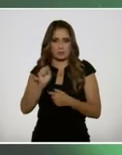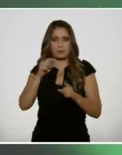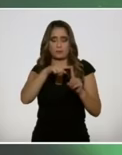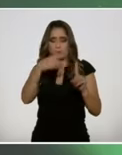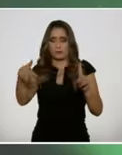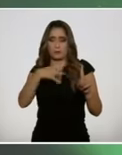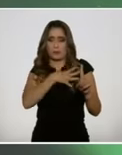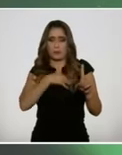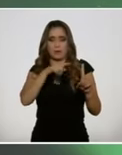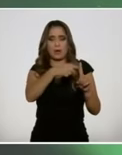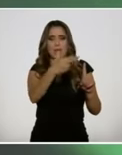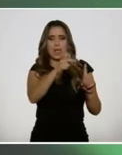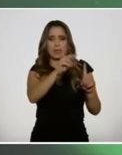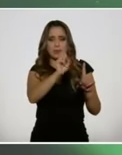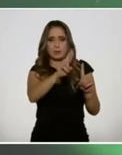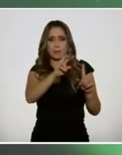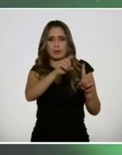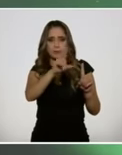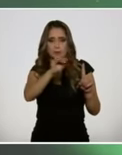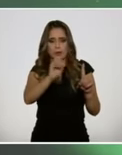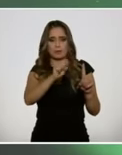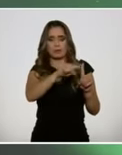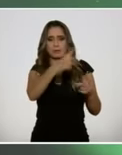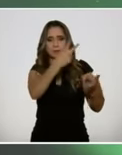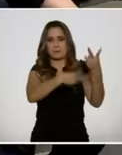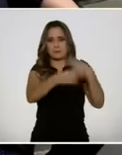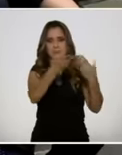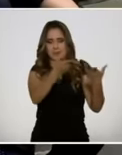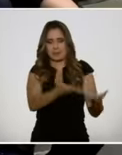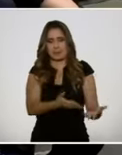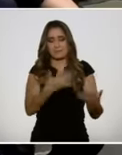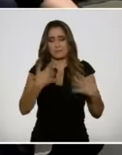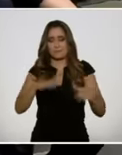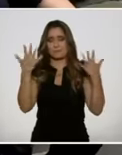Héctor Vasconcelos. Adelante, si eres tan amable. Ven para acá.